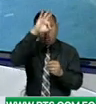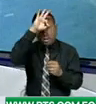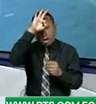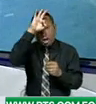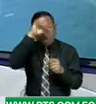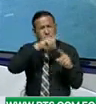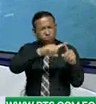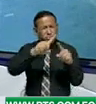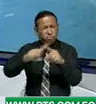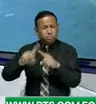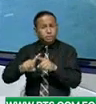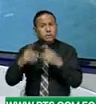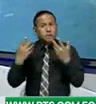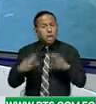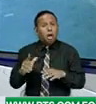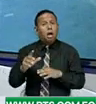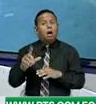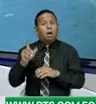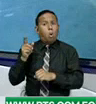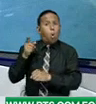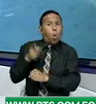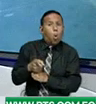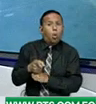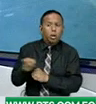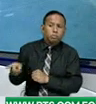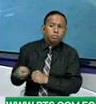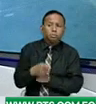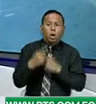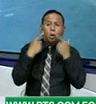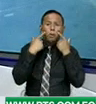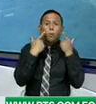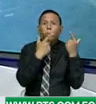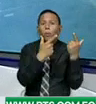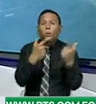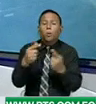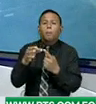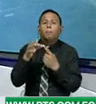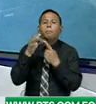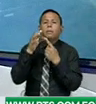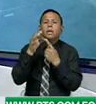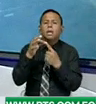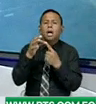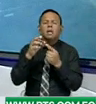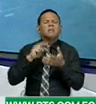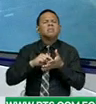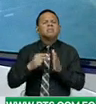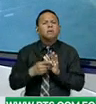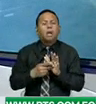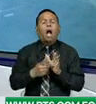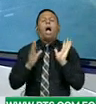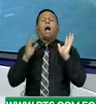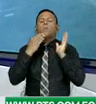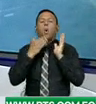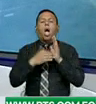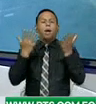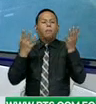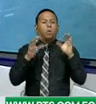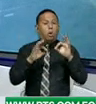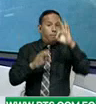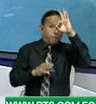código plata el cual tiene como finalidad actuar en situaciones de riesgo en los espacios sanitarios